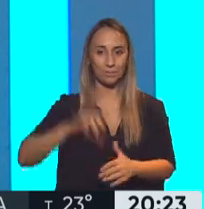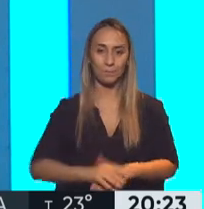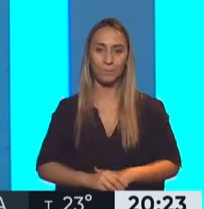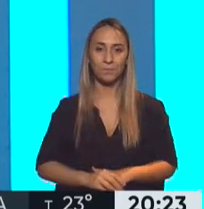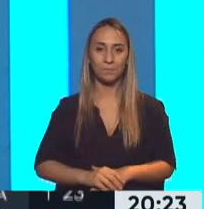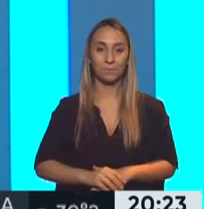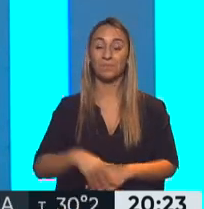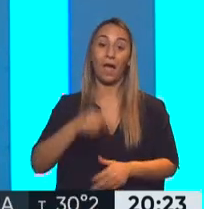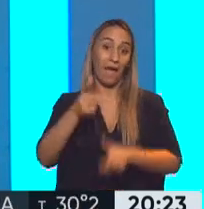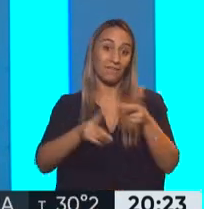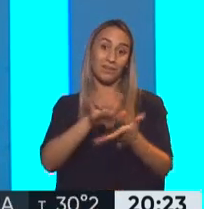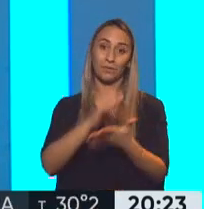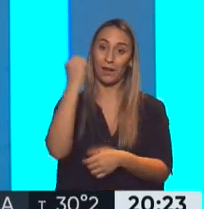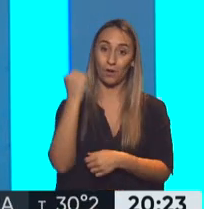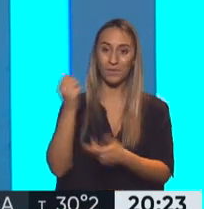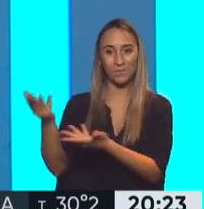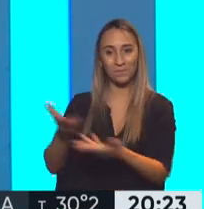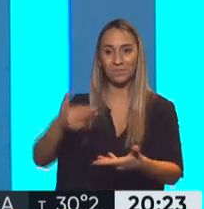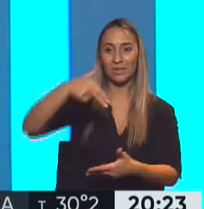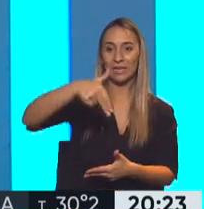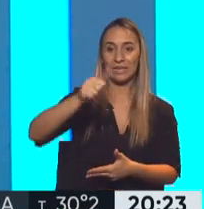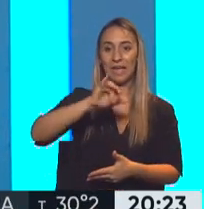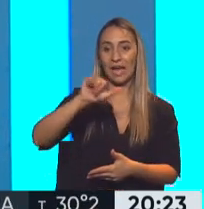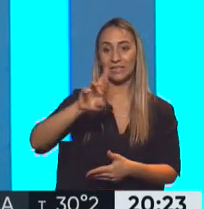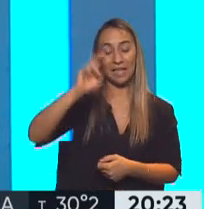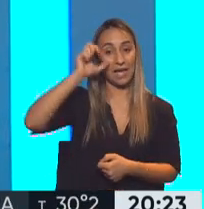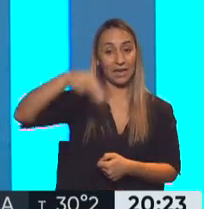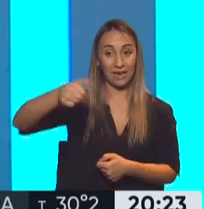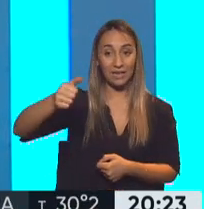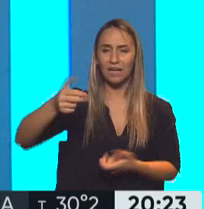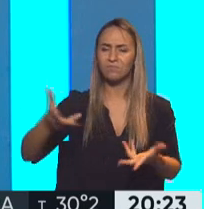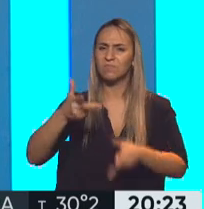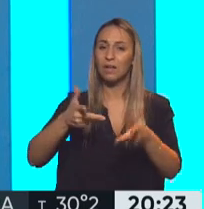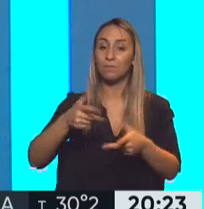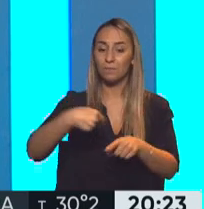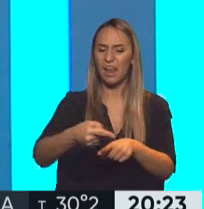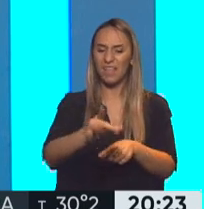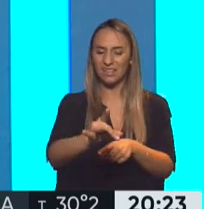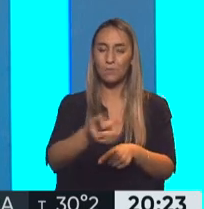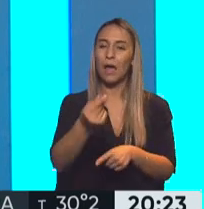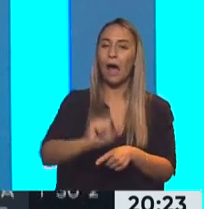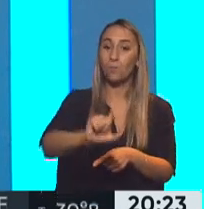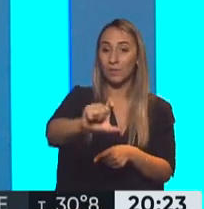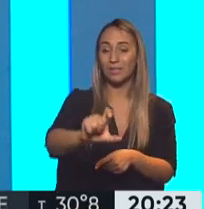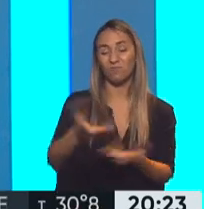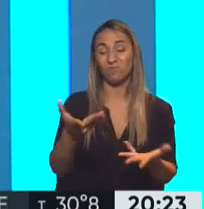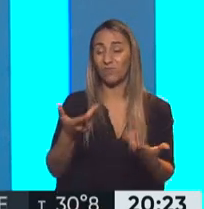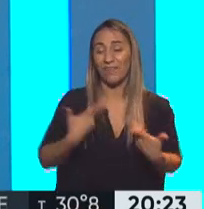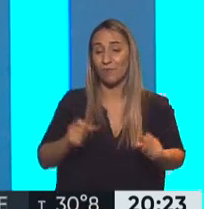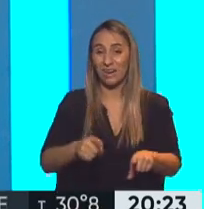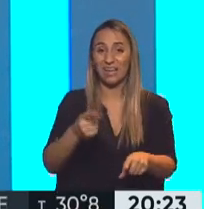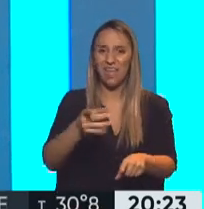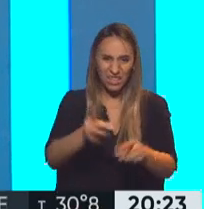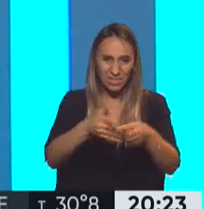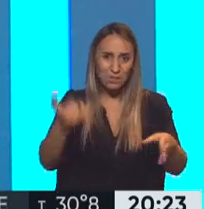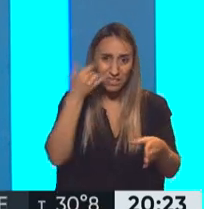no voy a hablar de economía externa de s'arenal o magno aumento para diciembre un clásico te diría en un diciembre que ya es complicado